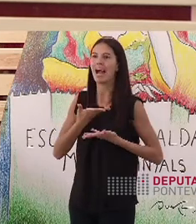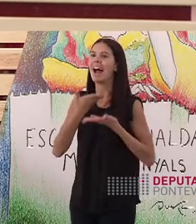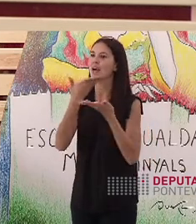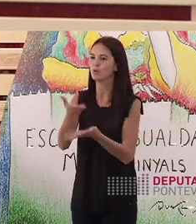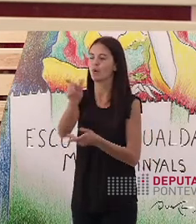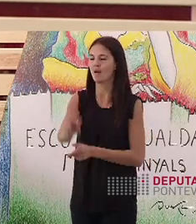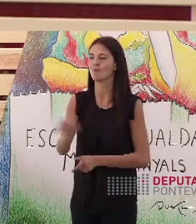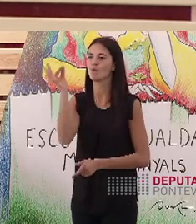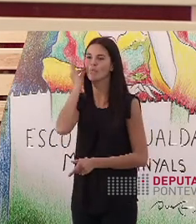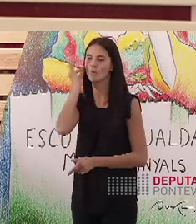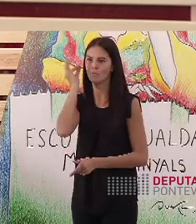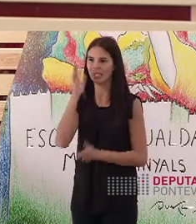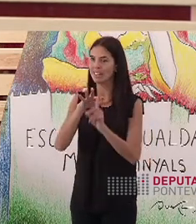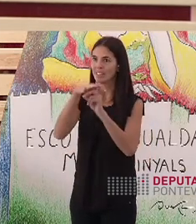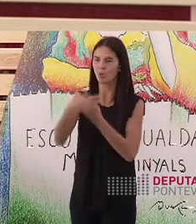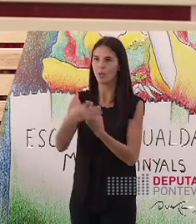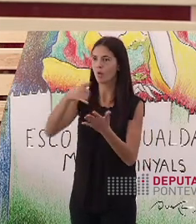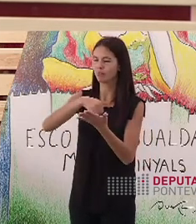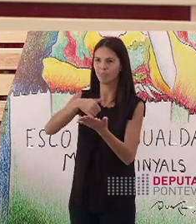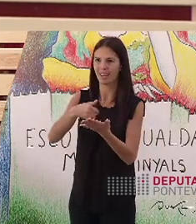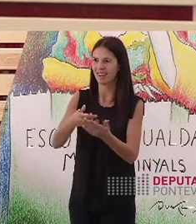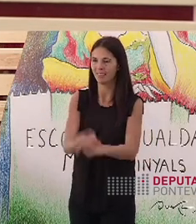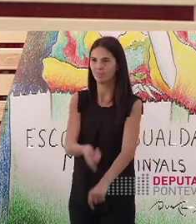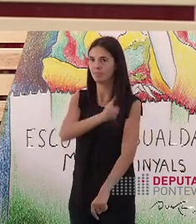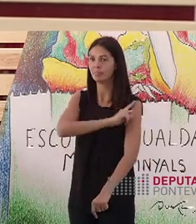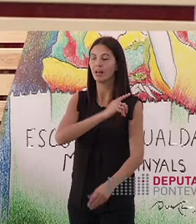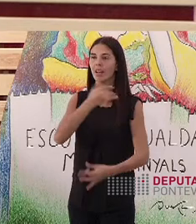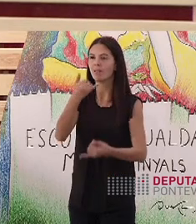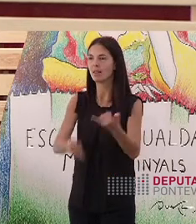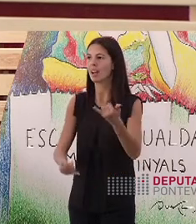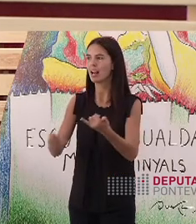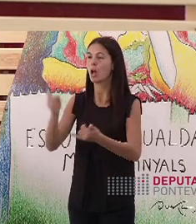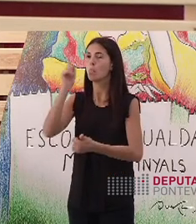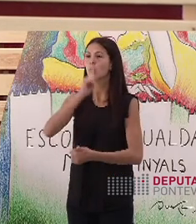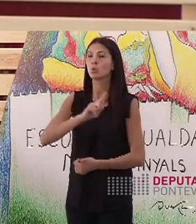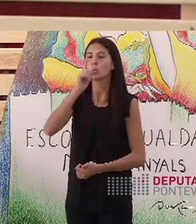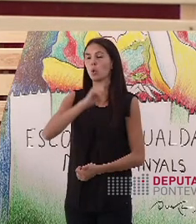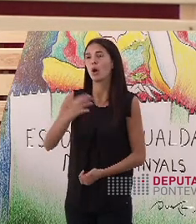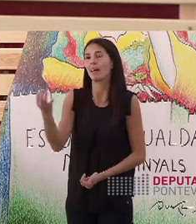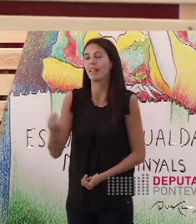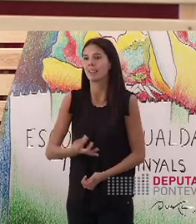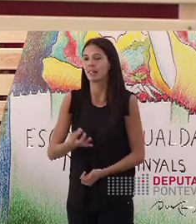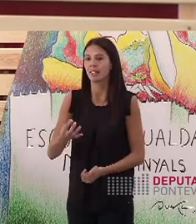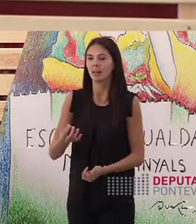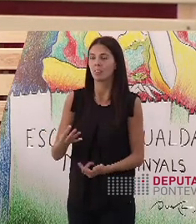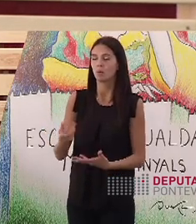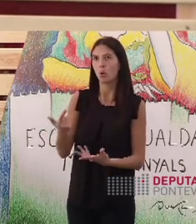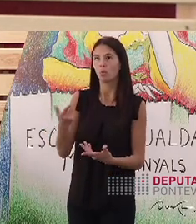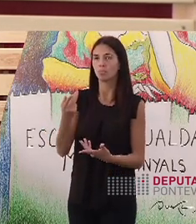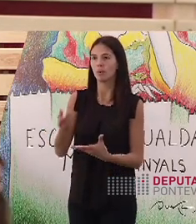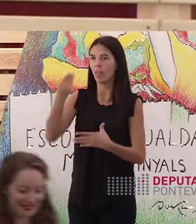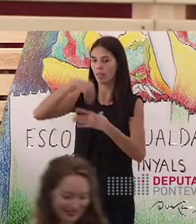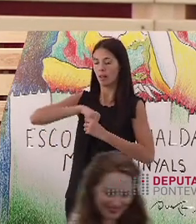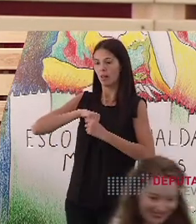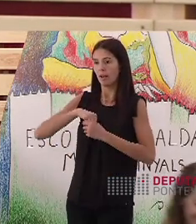que se atopan nunha situación de vulnerabilidade extrema que fai que a prostitución acabe sendo e se interiorice previamente